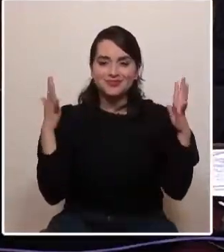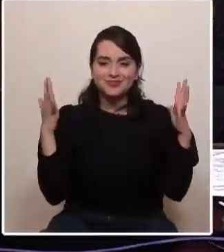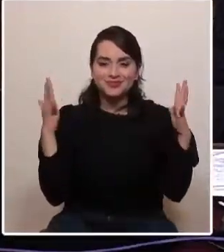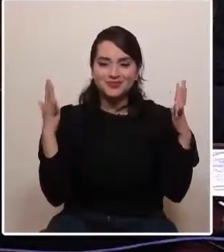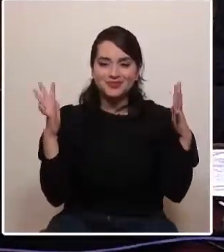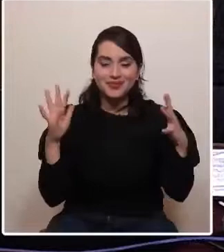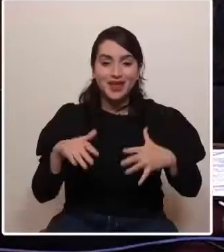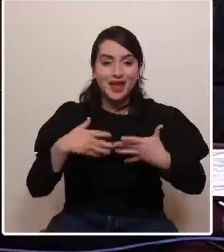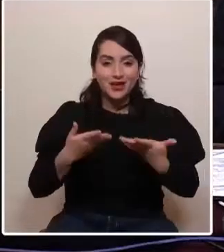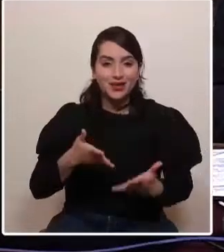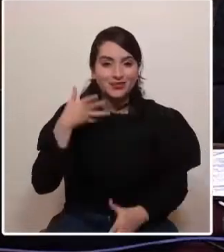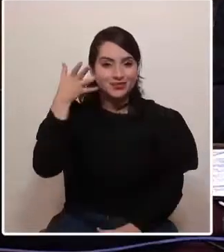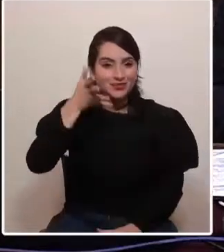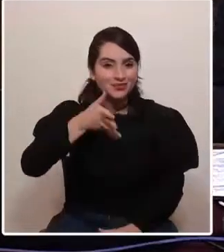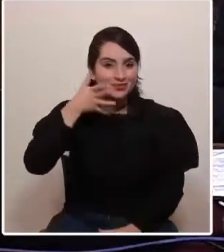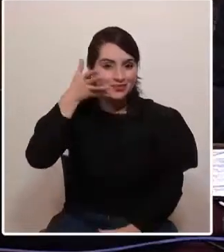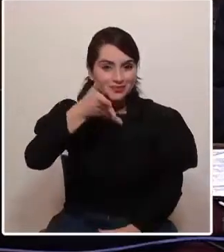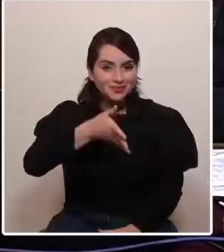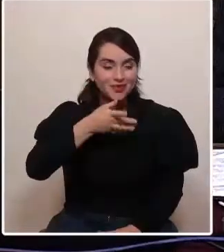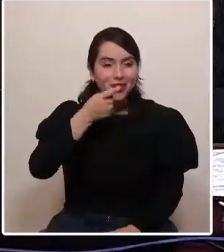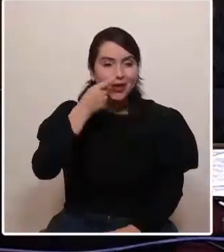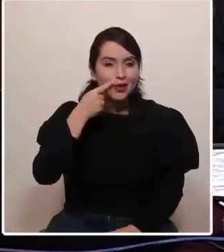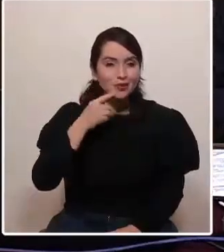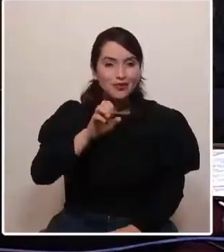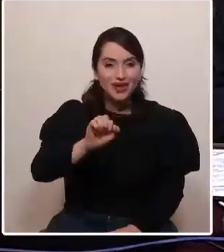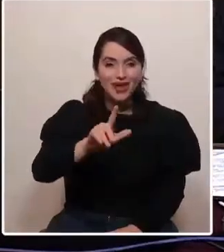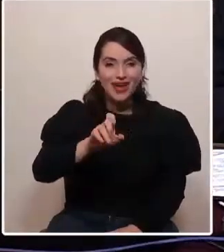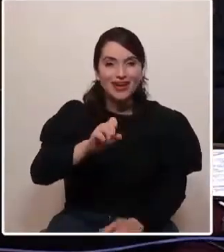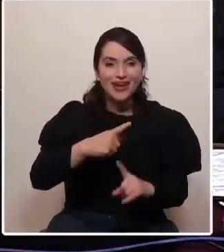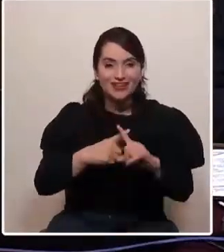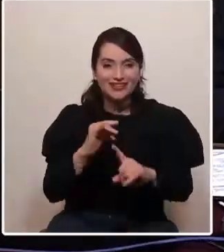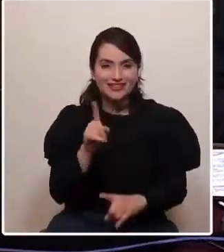Tiene la palabra el convencional Alexis Caiguán.